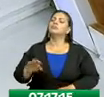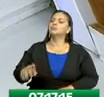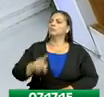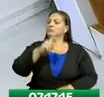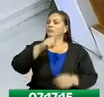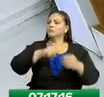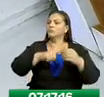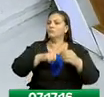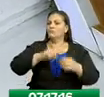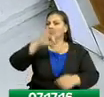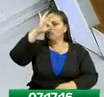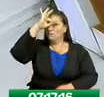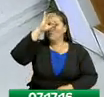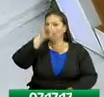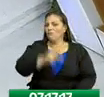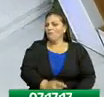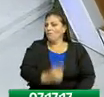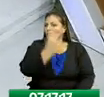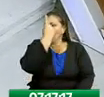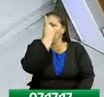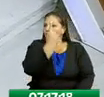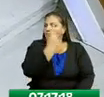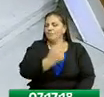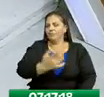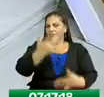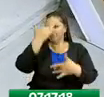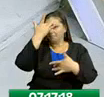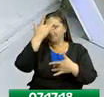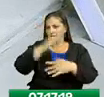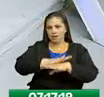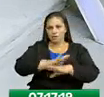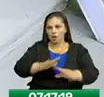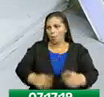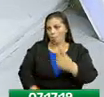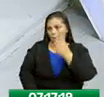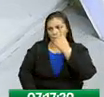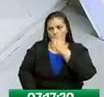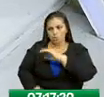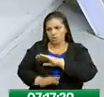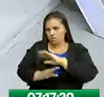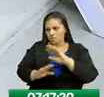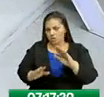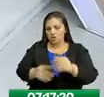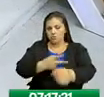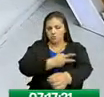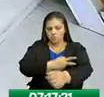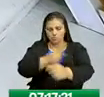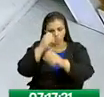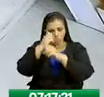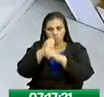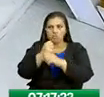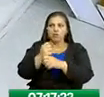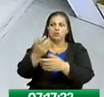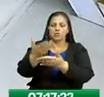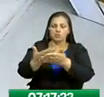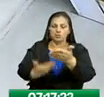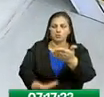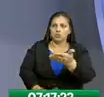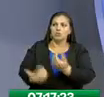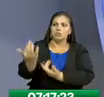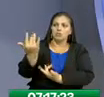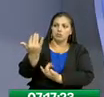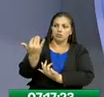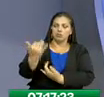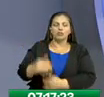un caso de sospecha. Exactamente. Que es el que está en Quito y que está siendo investigado y cuyos resultados estamos esperando. Exactamente. Los rumores